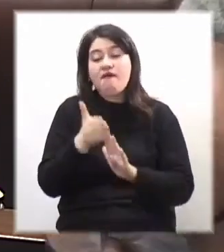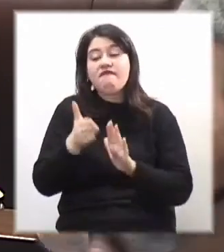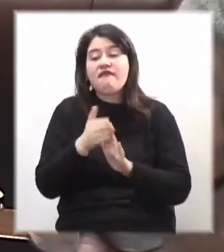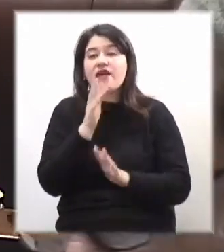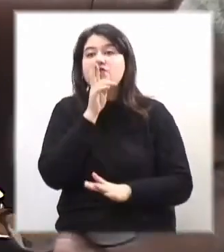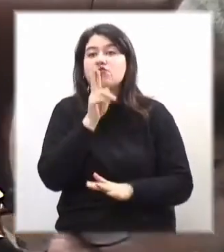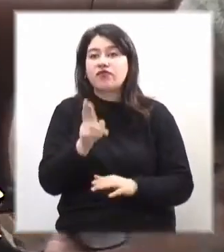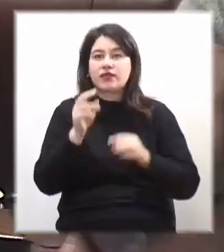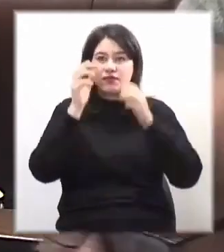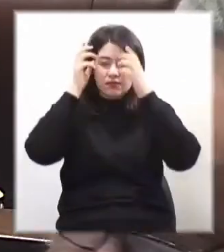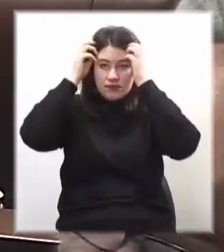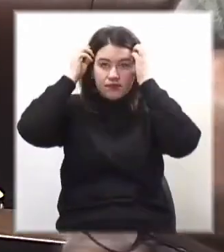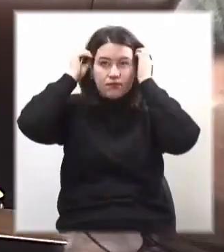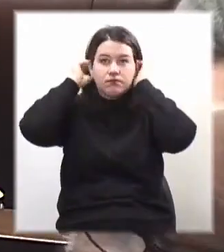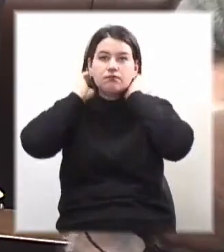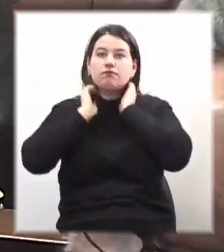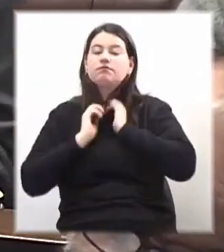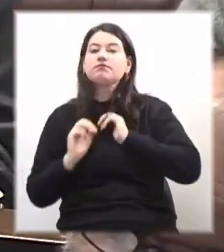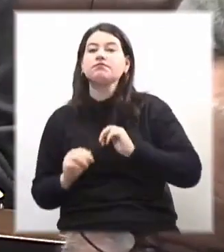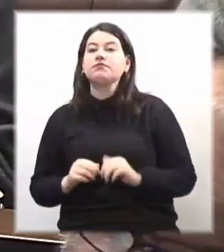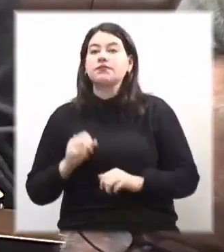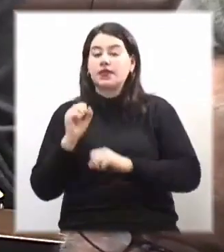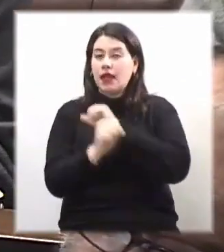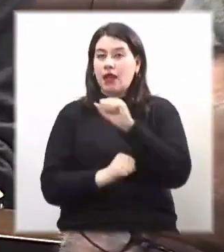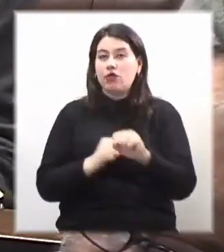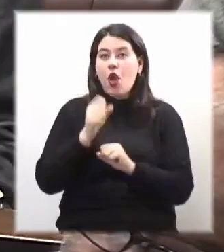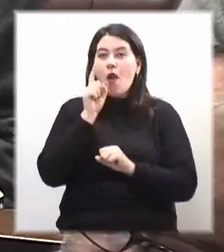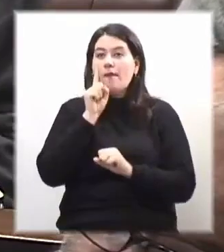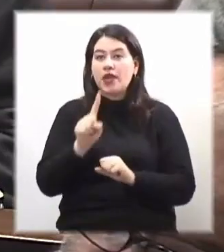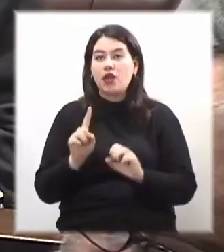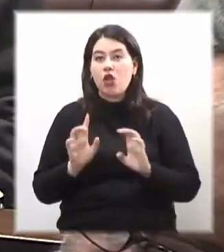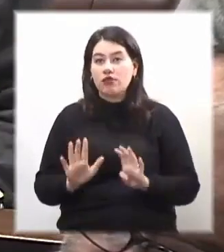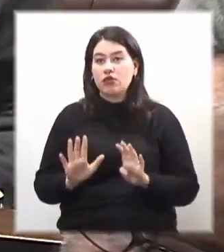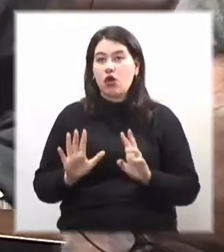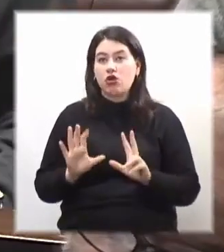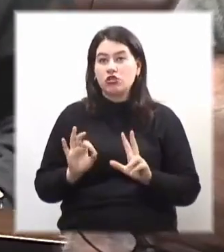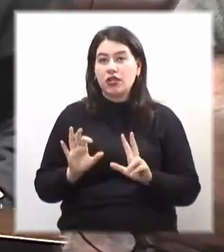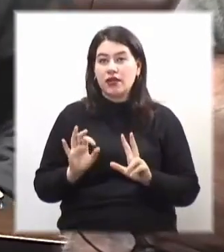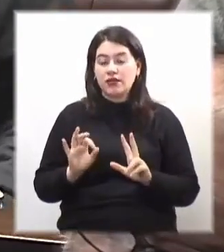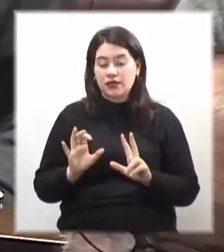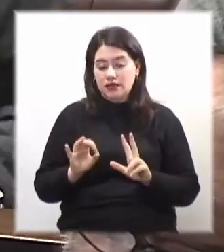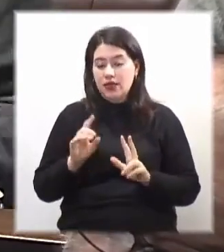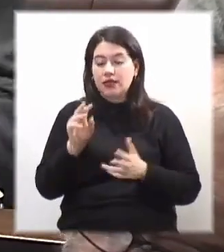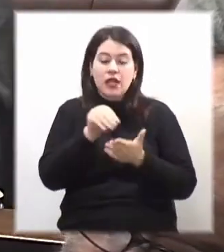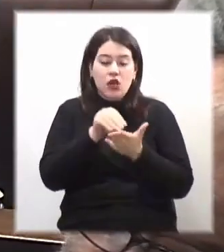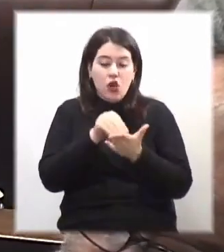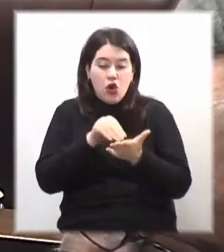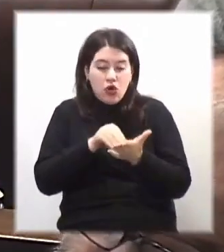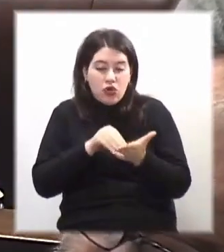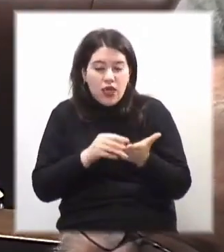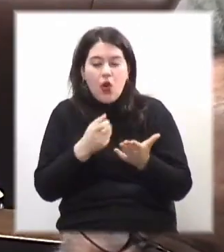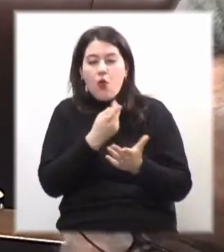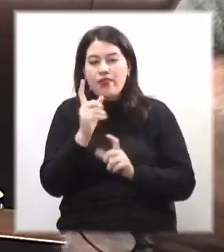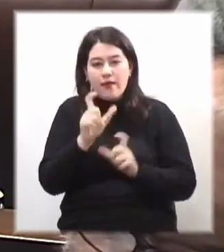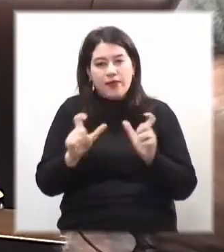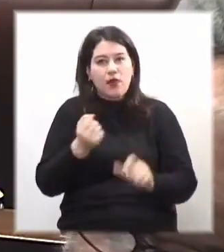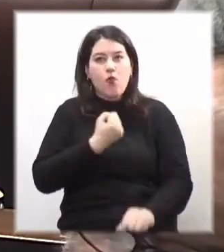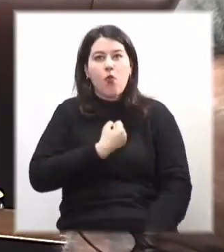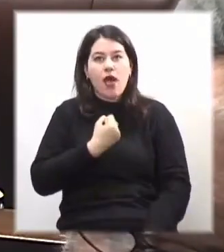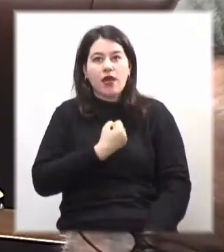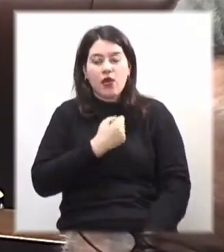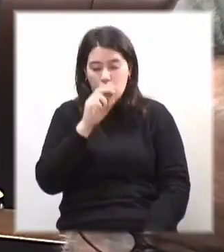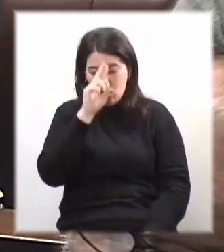resolverse desde el año 1980 desde que se llevan los registros estadísticos en los homicidios en Uruguay